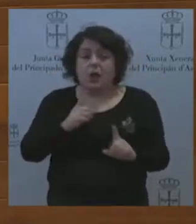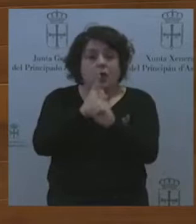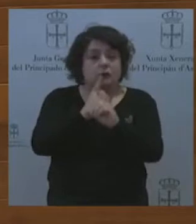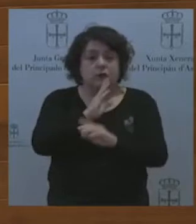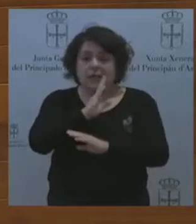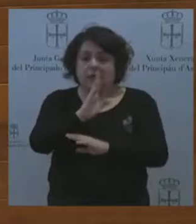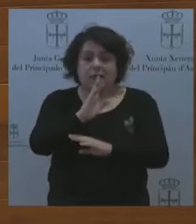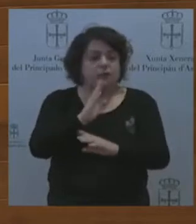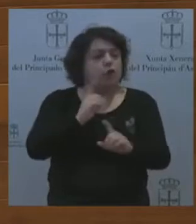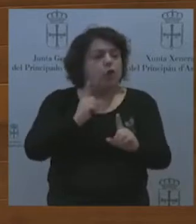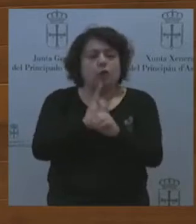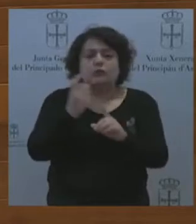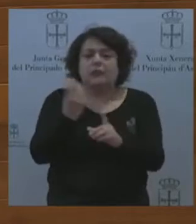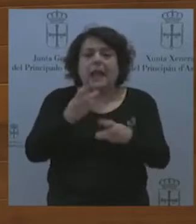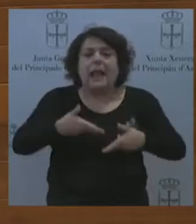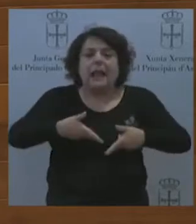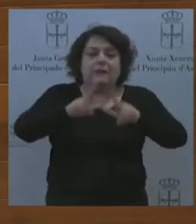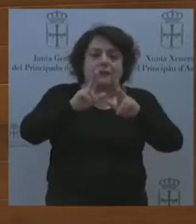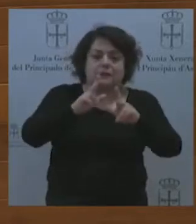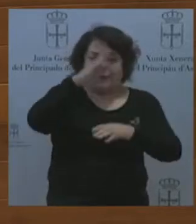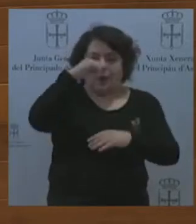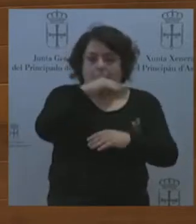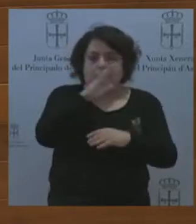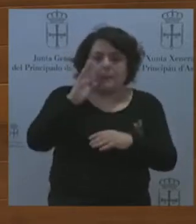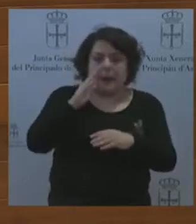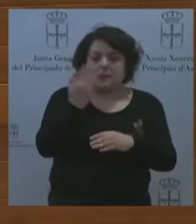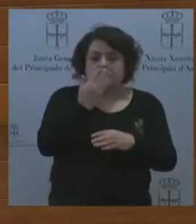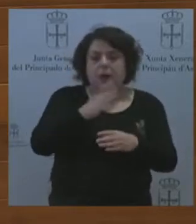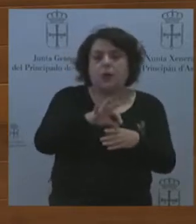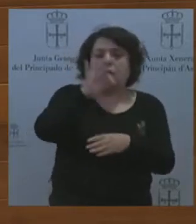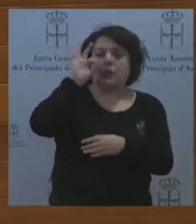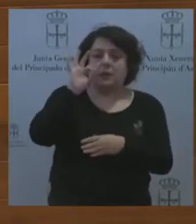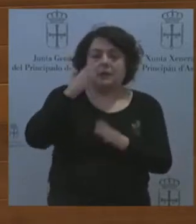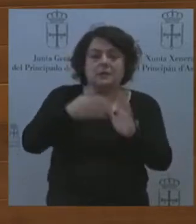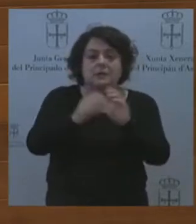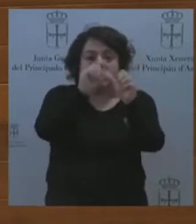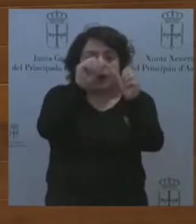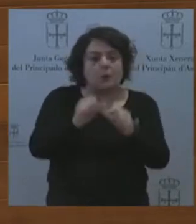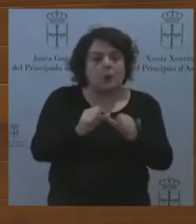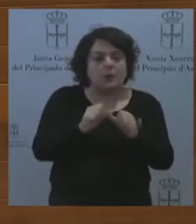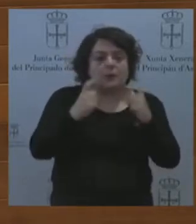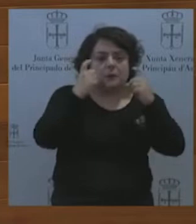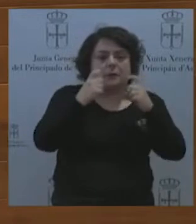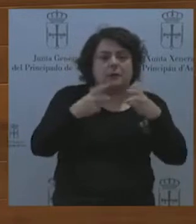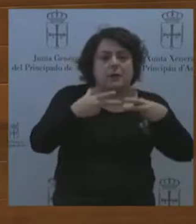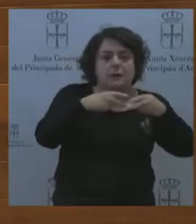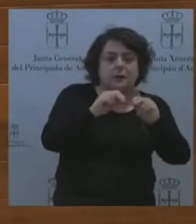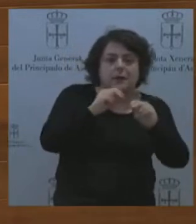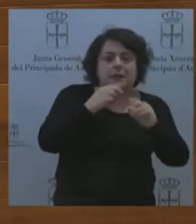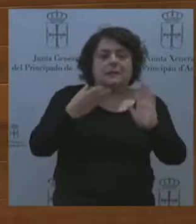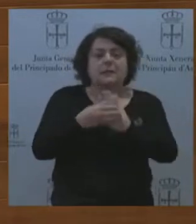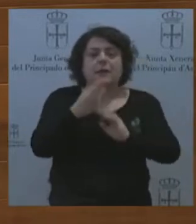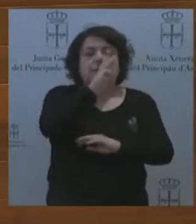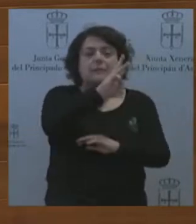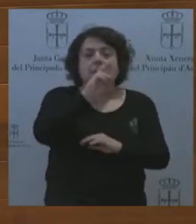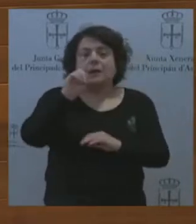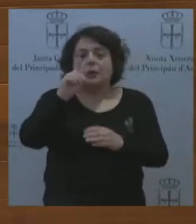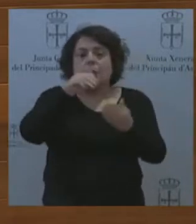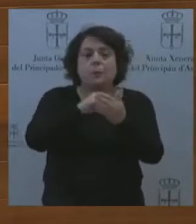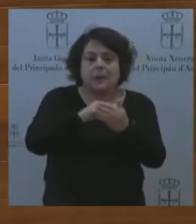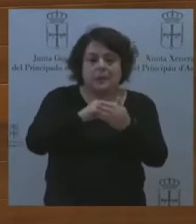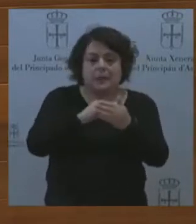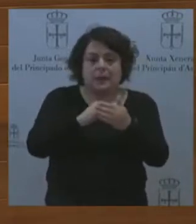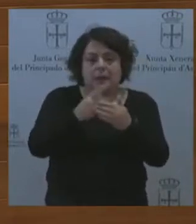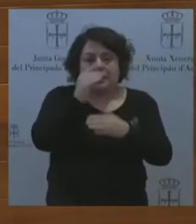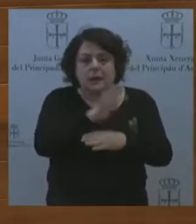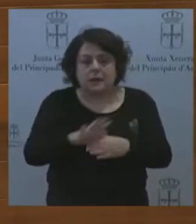centro, un intento de acabar con un modelo que atiende a 31.000 niños asturianos. Desde Vox les urgimos a terminar con este déficit